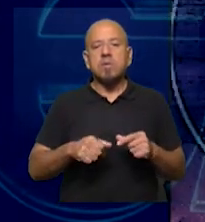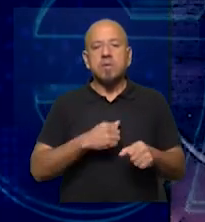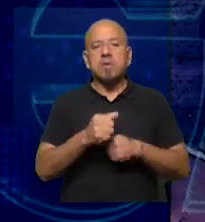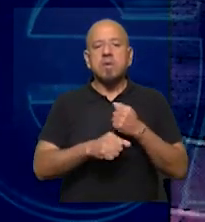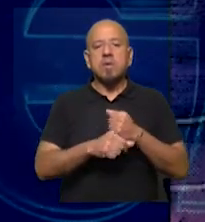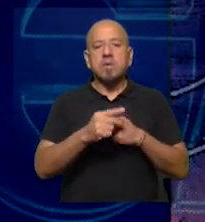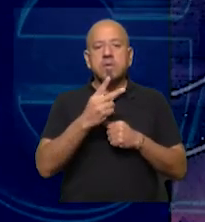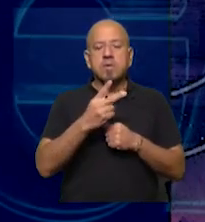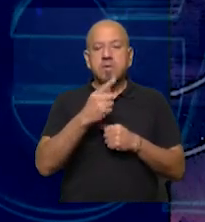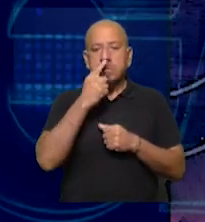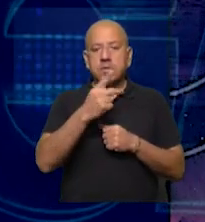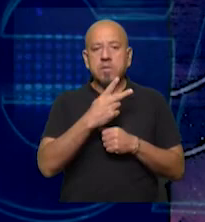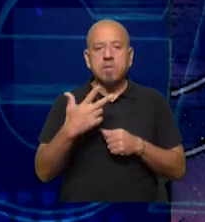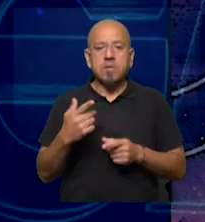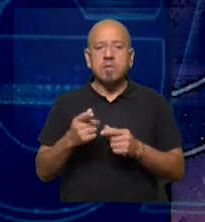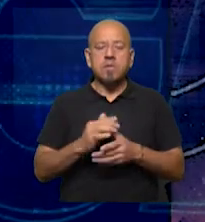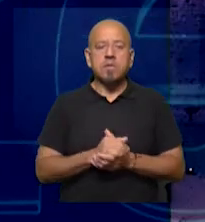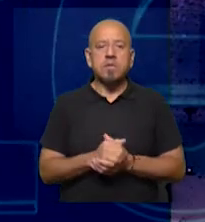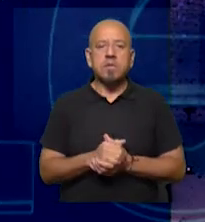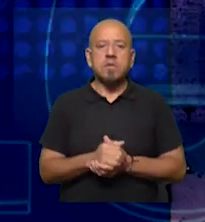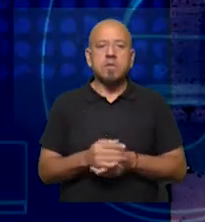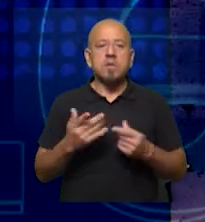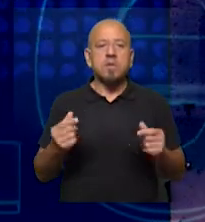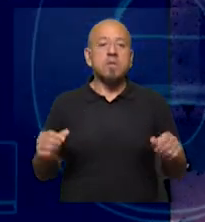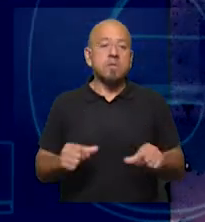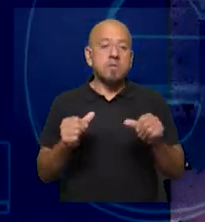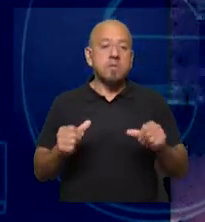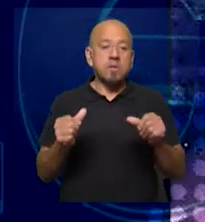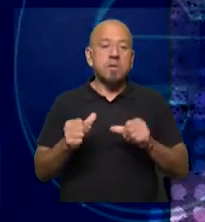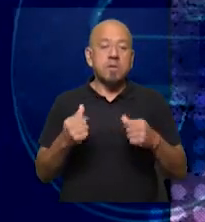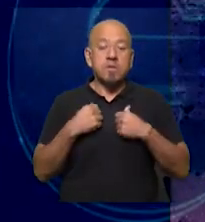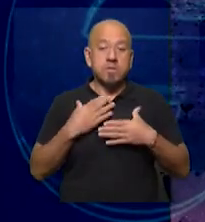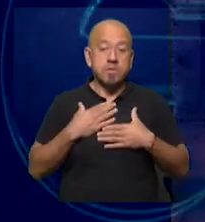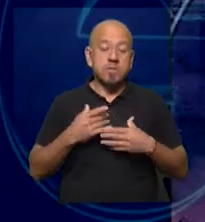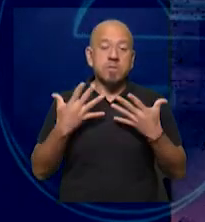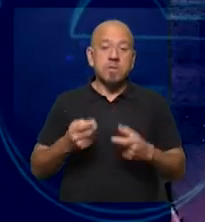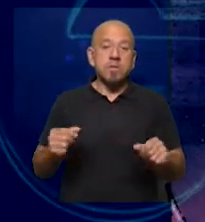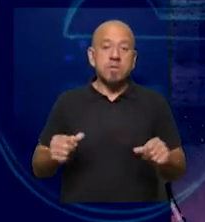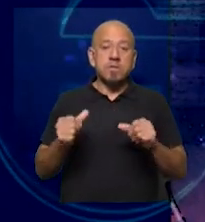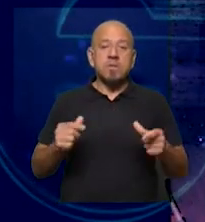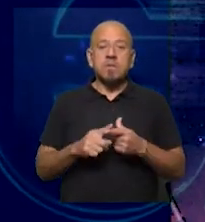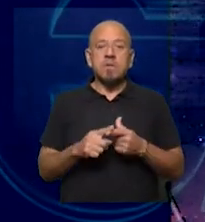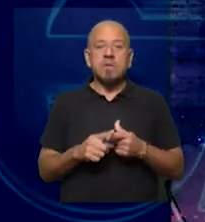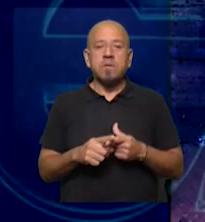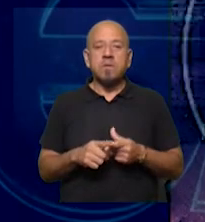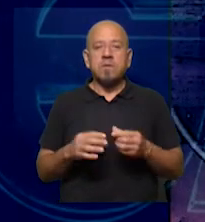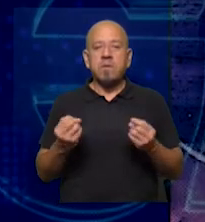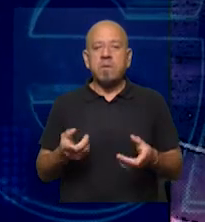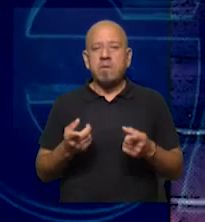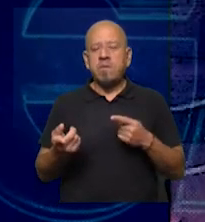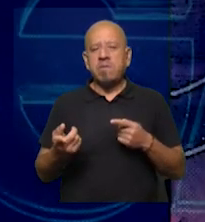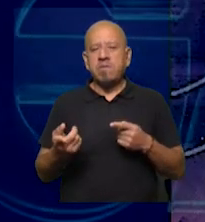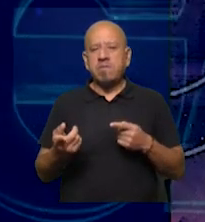2023? Fantástico, me encantó porque estoy haciendo lo que tenía ganas de hacer. Pobres